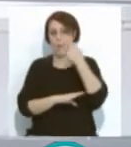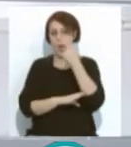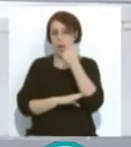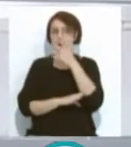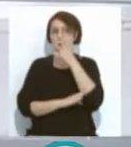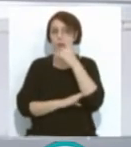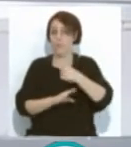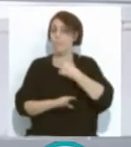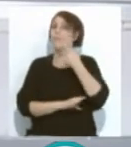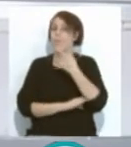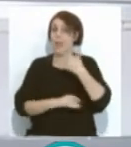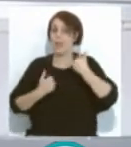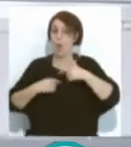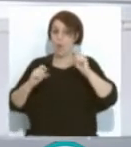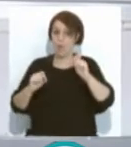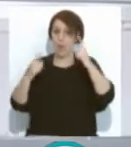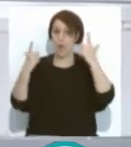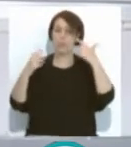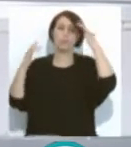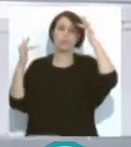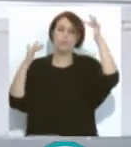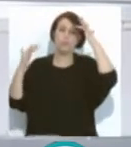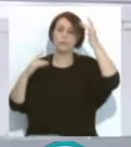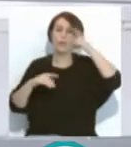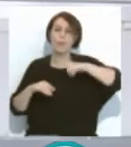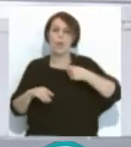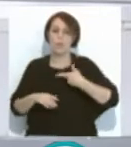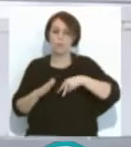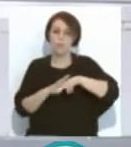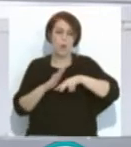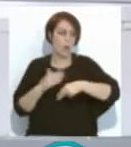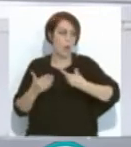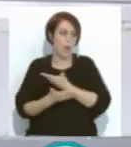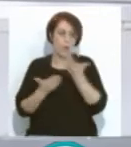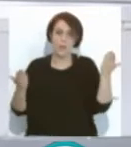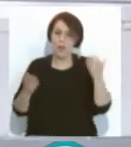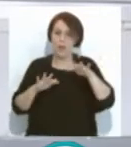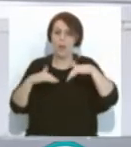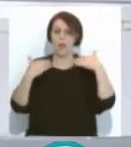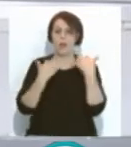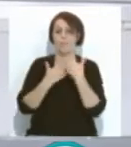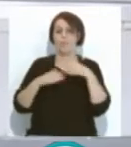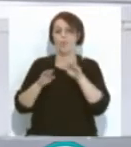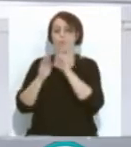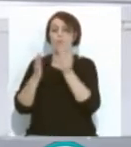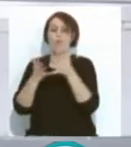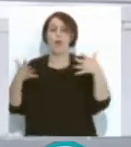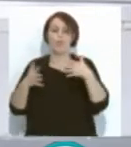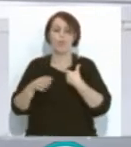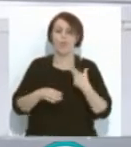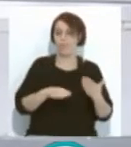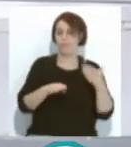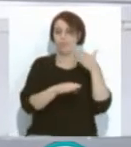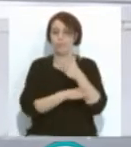que se está en primera división, la ilusión también a cualquier futbolista le gusta jugar en los grandes campos del mundo, sobre todo cuando estás a